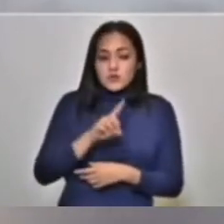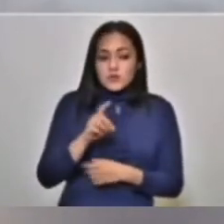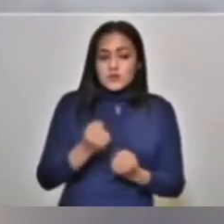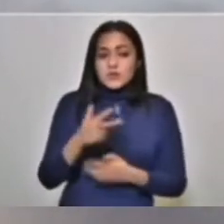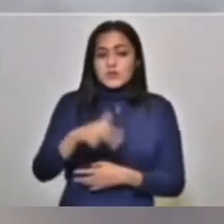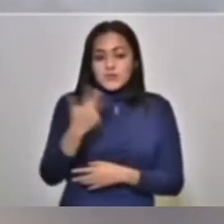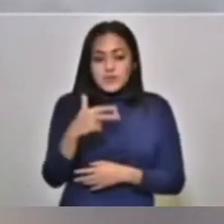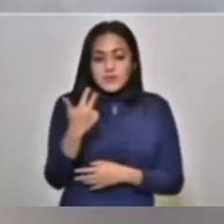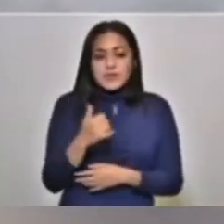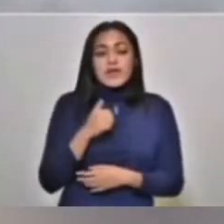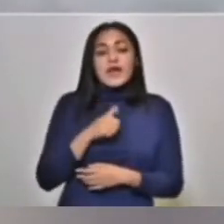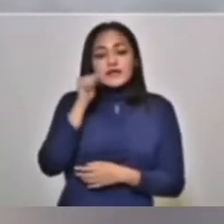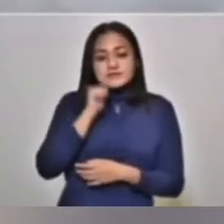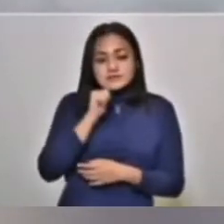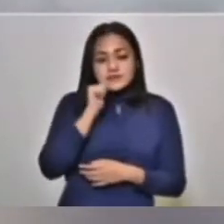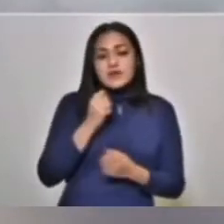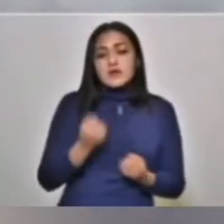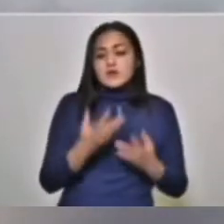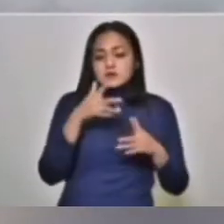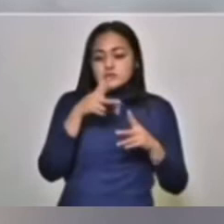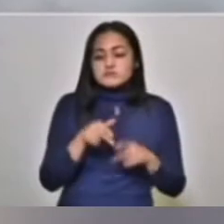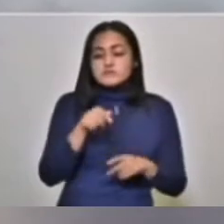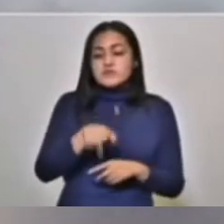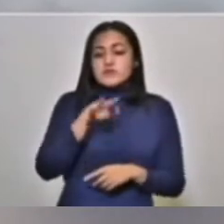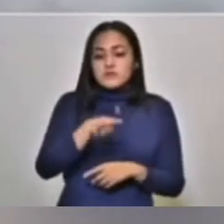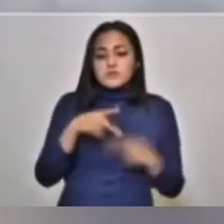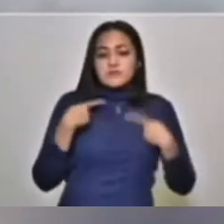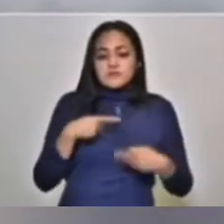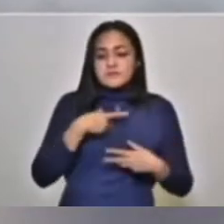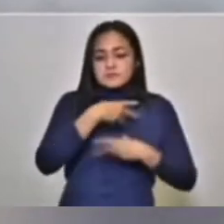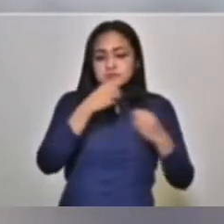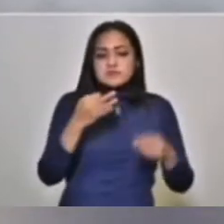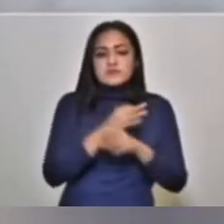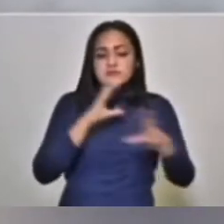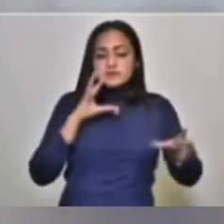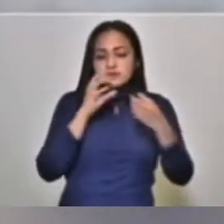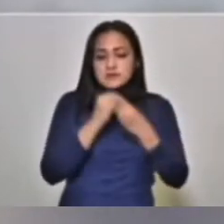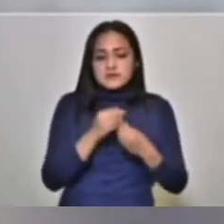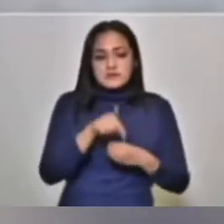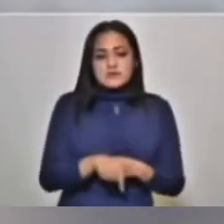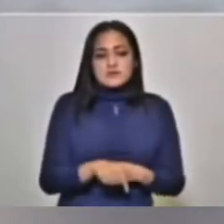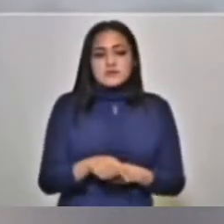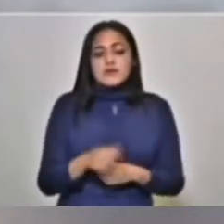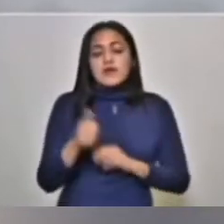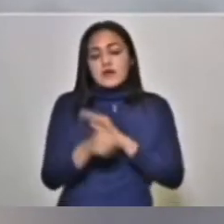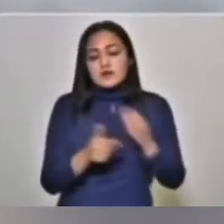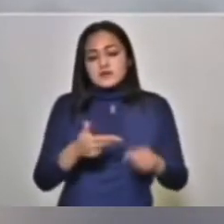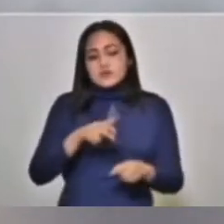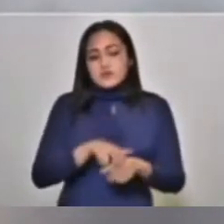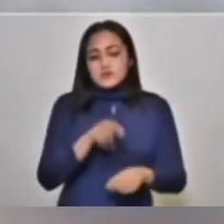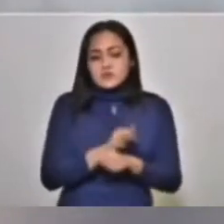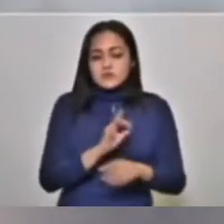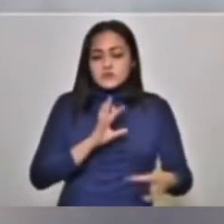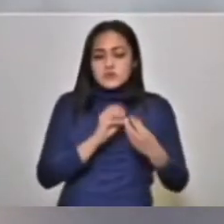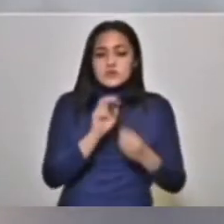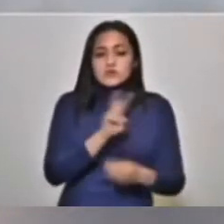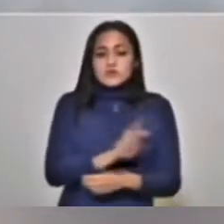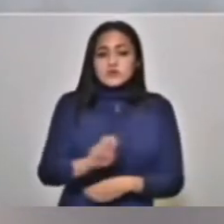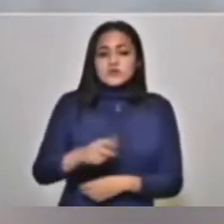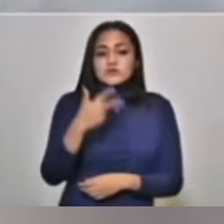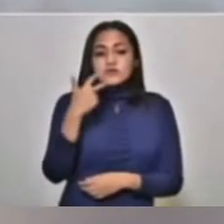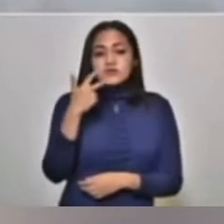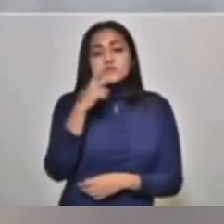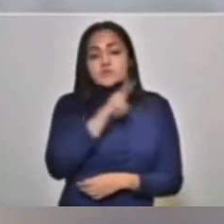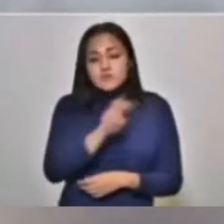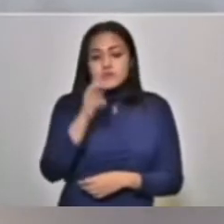13 y lunes por la noche 19 por lo que tenemos causa activos incluyendo ambulatorio hospitalizados 203